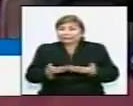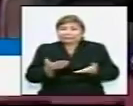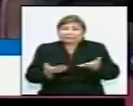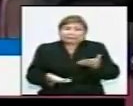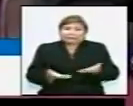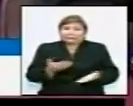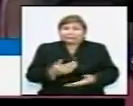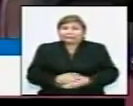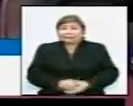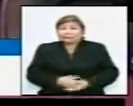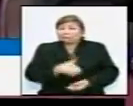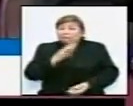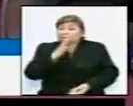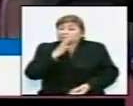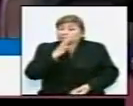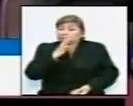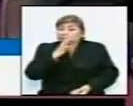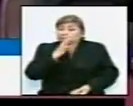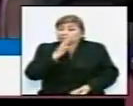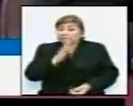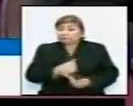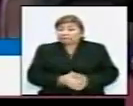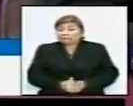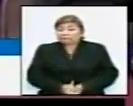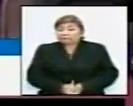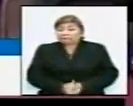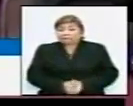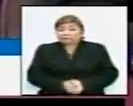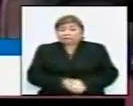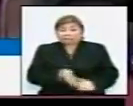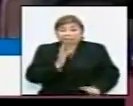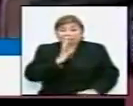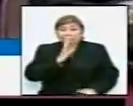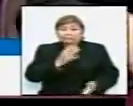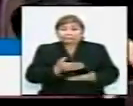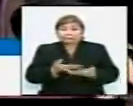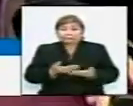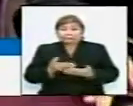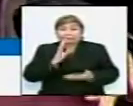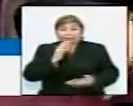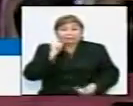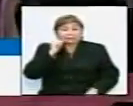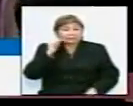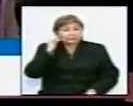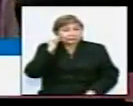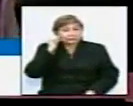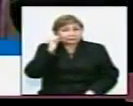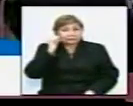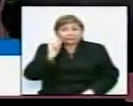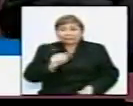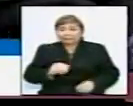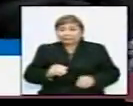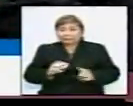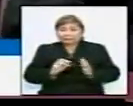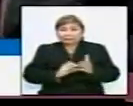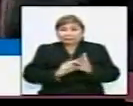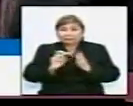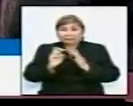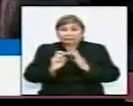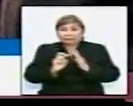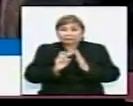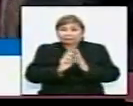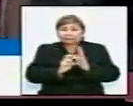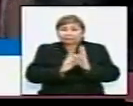repente, no sé si, y esto lo conversábamos ayer los tres miembros del pleno del jurado,